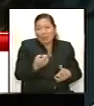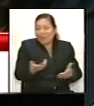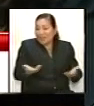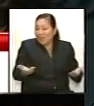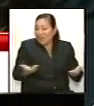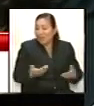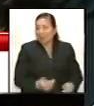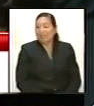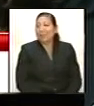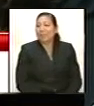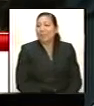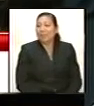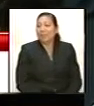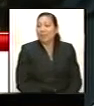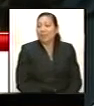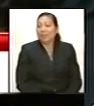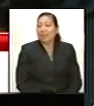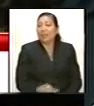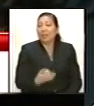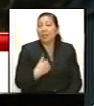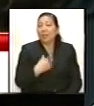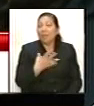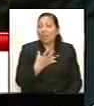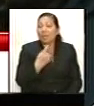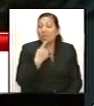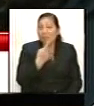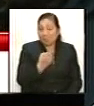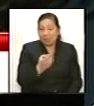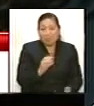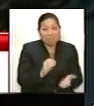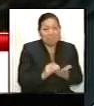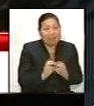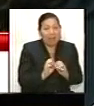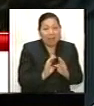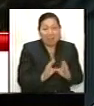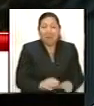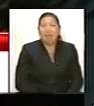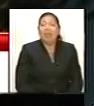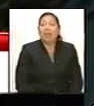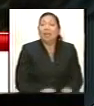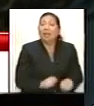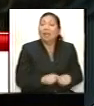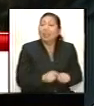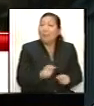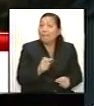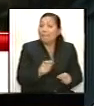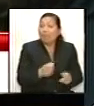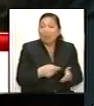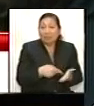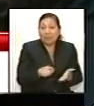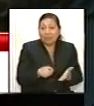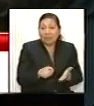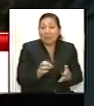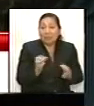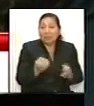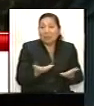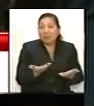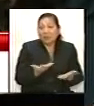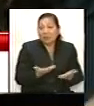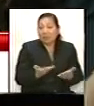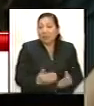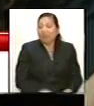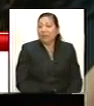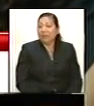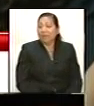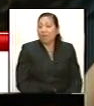dice. Entonces, eso es lo que quiero saber. Así como nosotros tenemos claro, con temas de trata de personas, lo mandamos o bien en ese caso a la